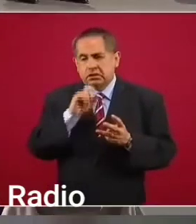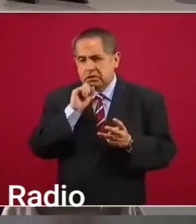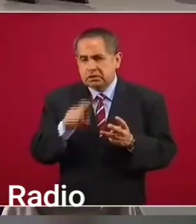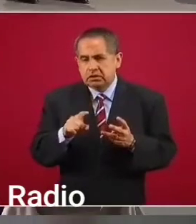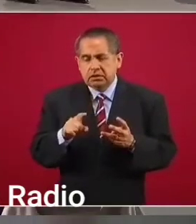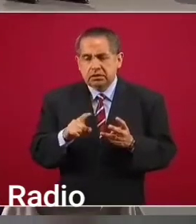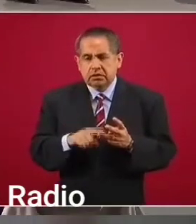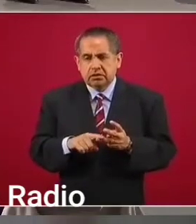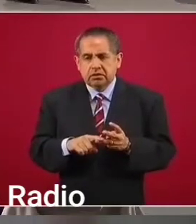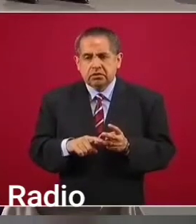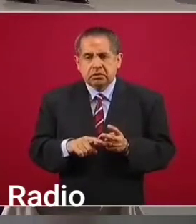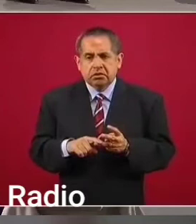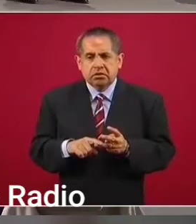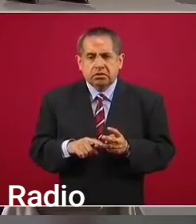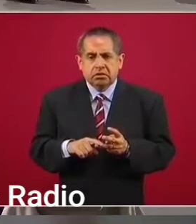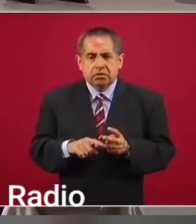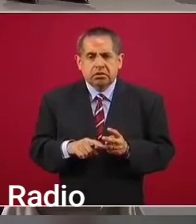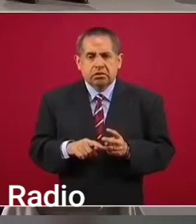también tengo